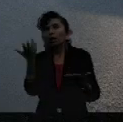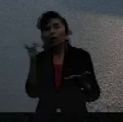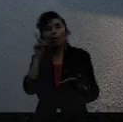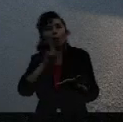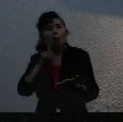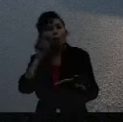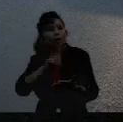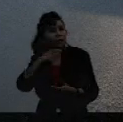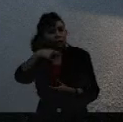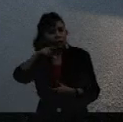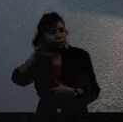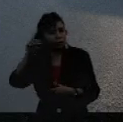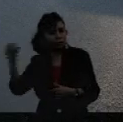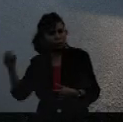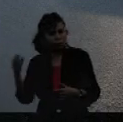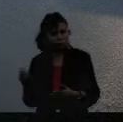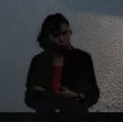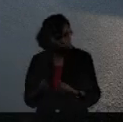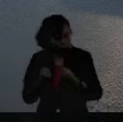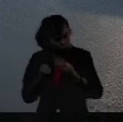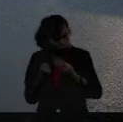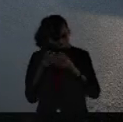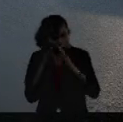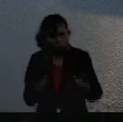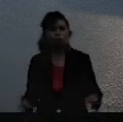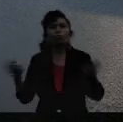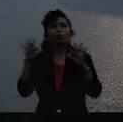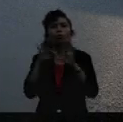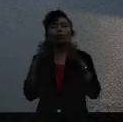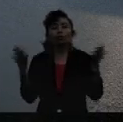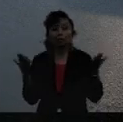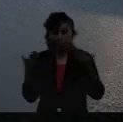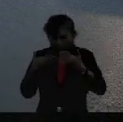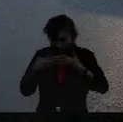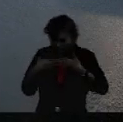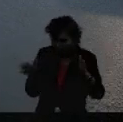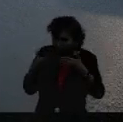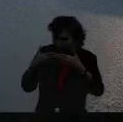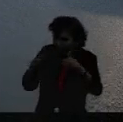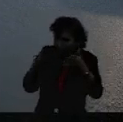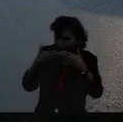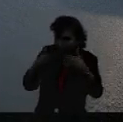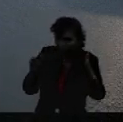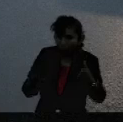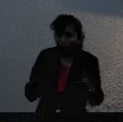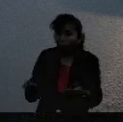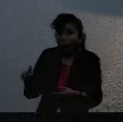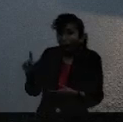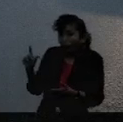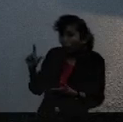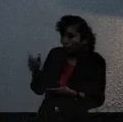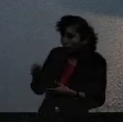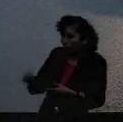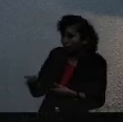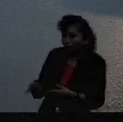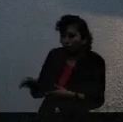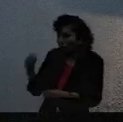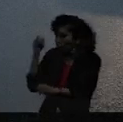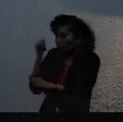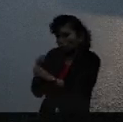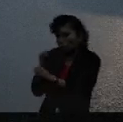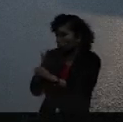quintanarroenses que fueron forjadoras de nuestra historia que abrieron brecha cuando nos decían que era